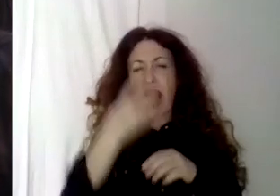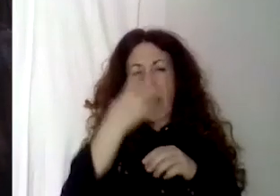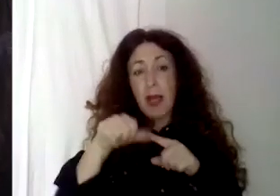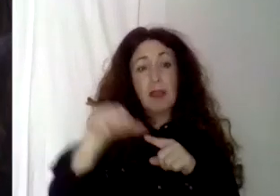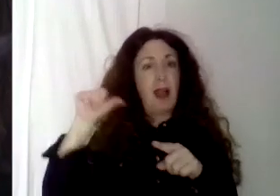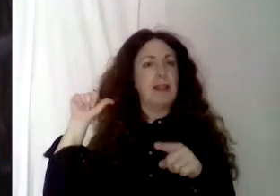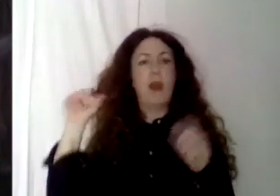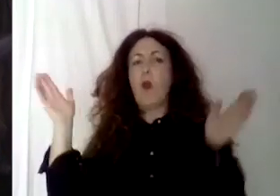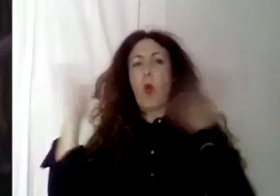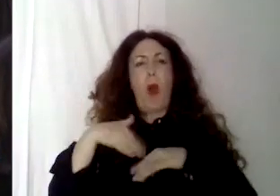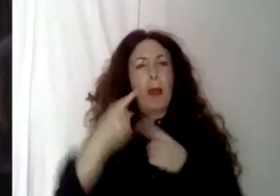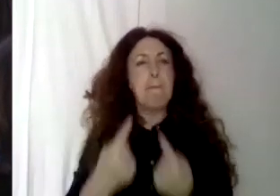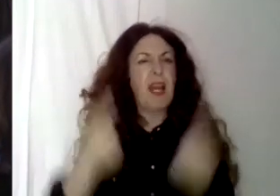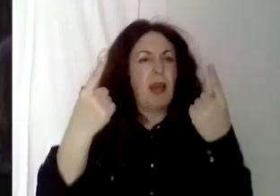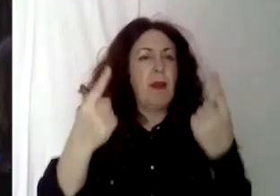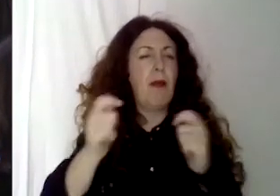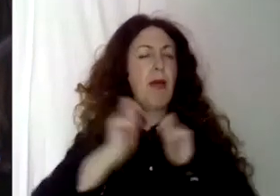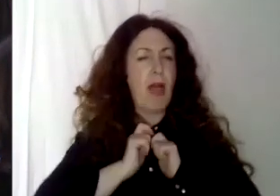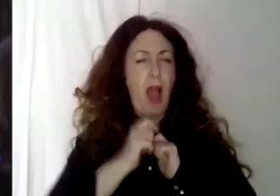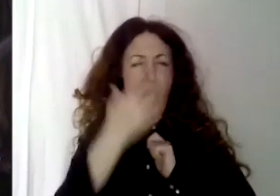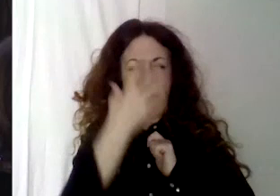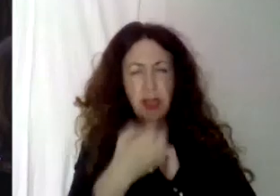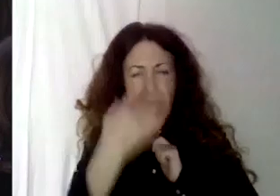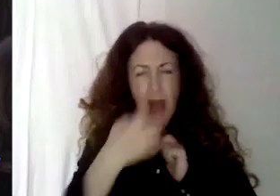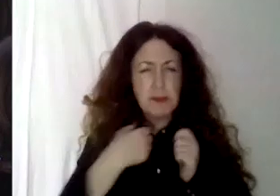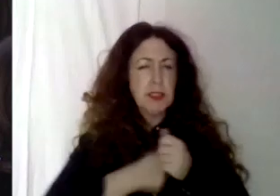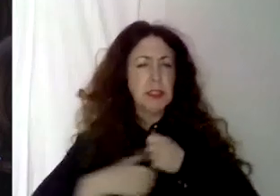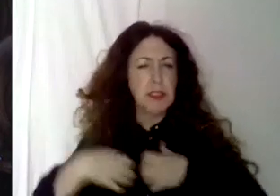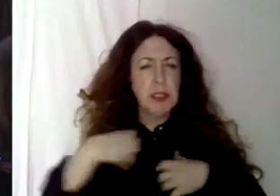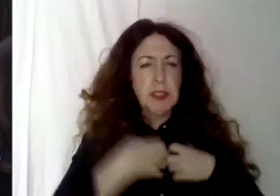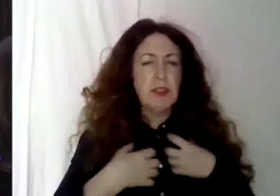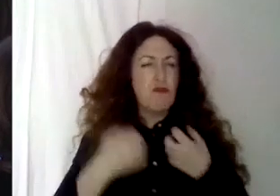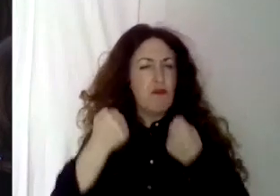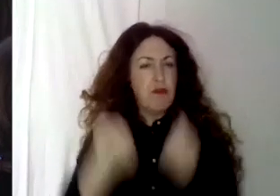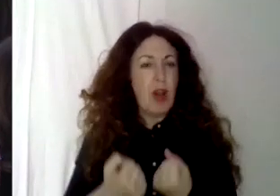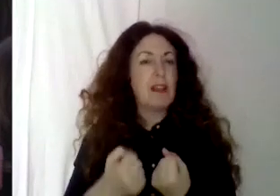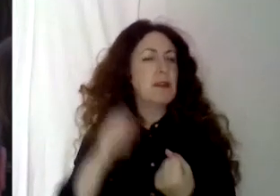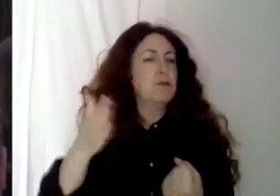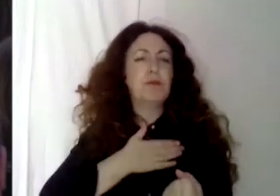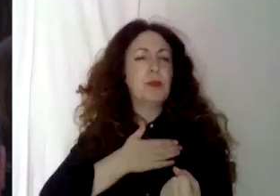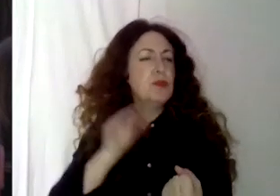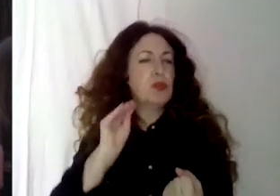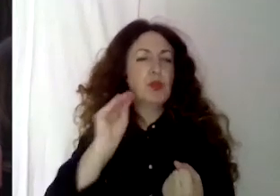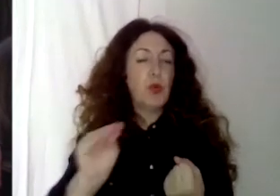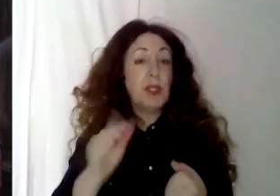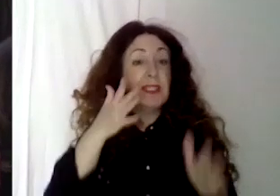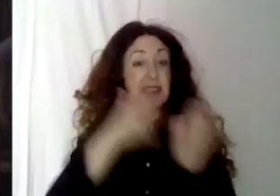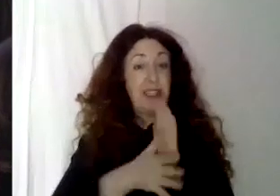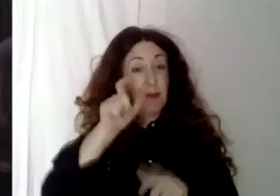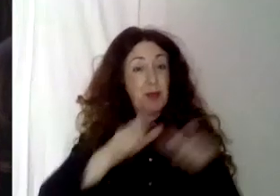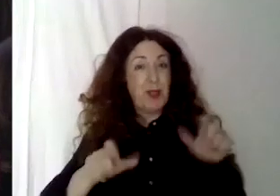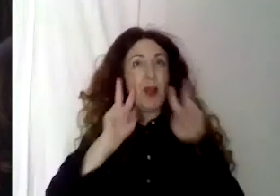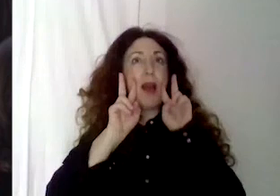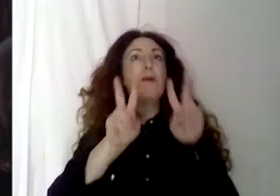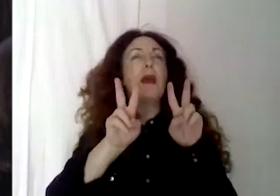entonces. Por primera vez, y eso sí que es absolutamente verdad, propiedad suya, el espectador participa de sus cuadros,